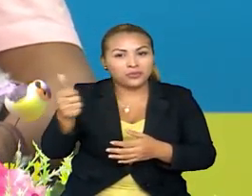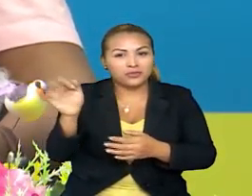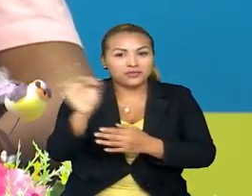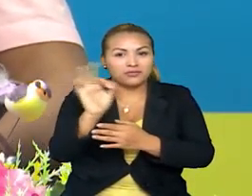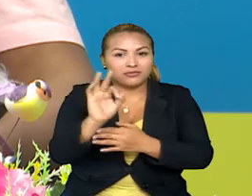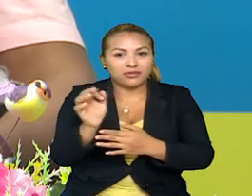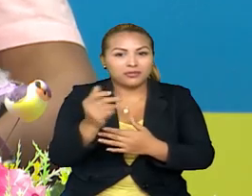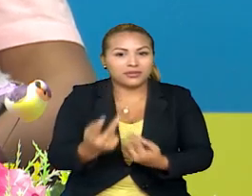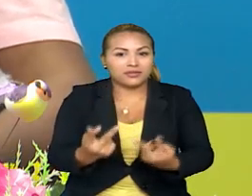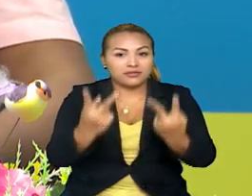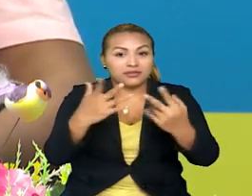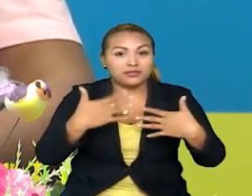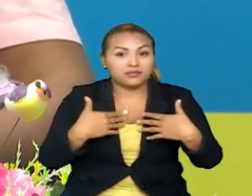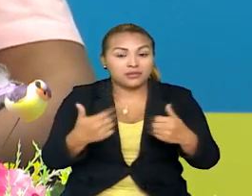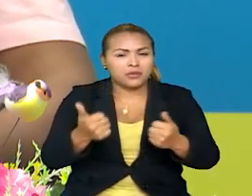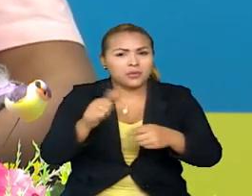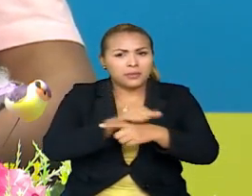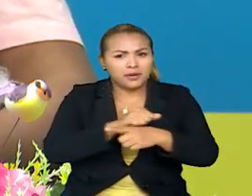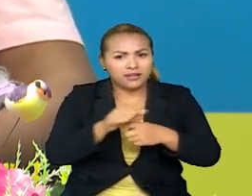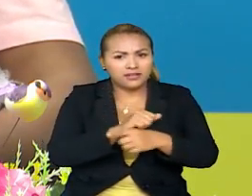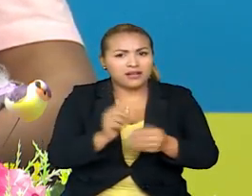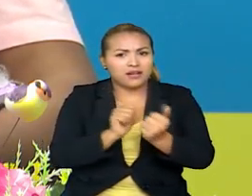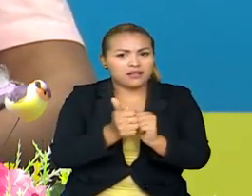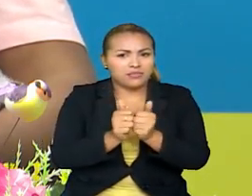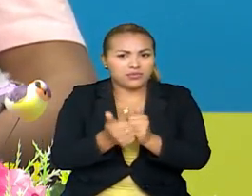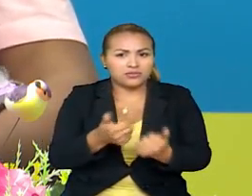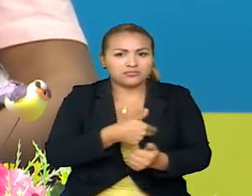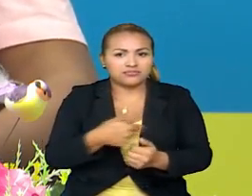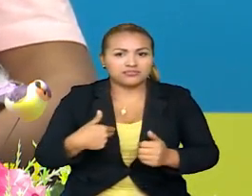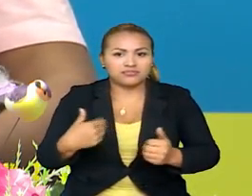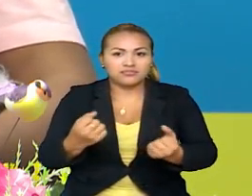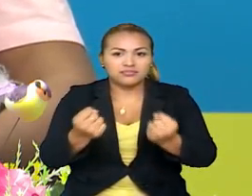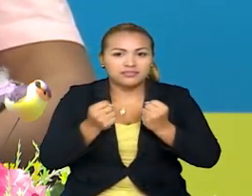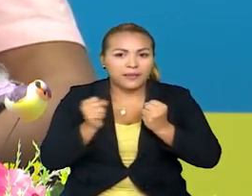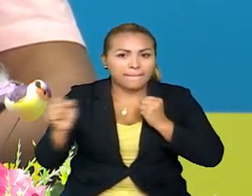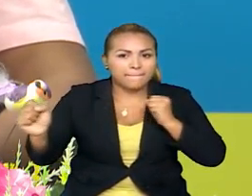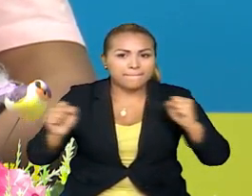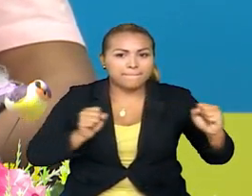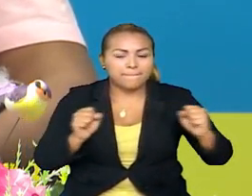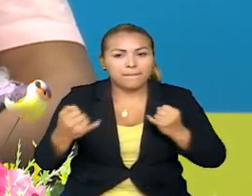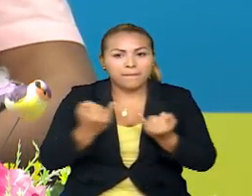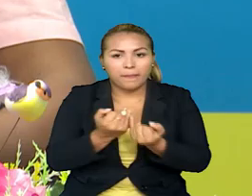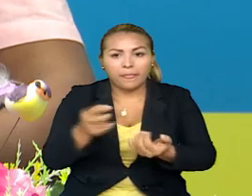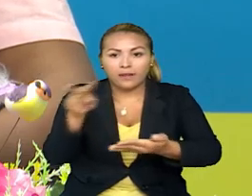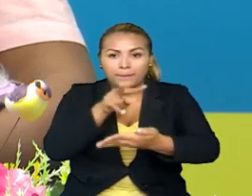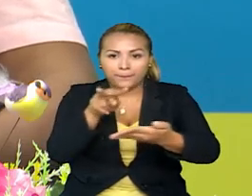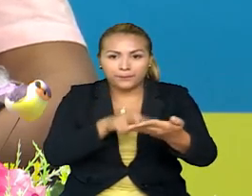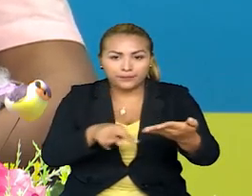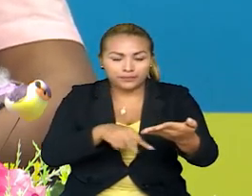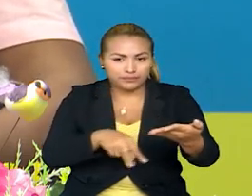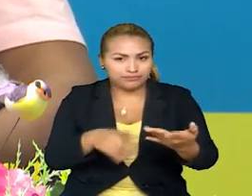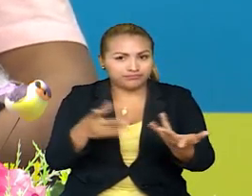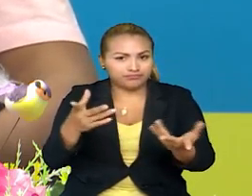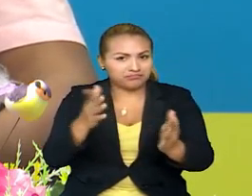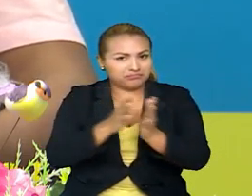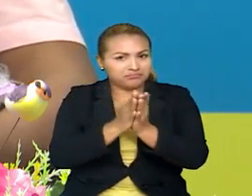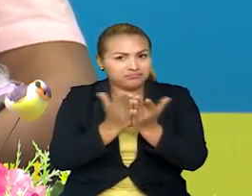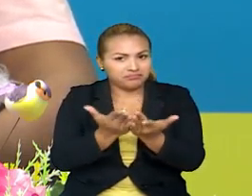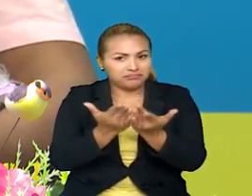hacer deporte la cara con deporte hacer ejercicio leer el libro documentar lo de la historia